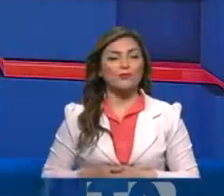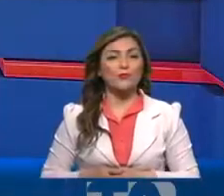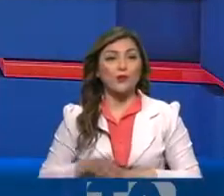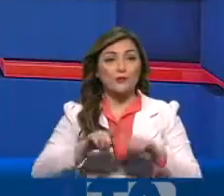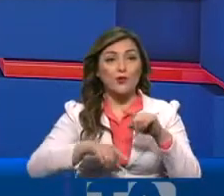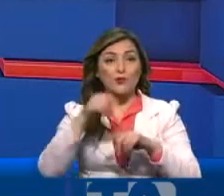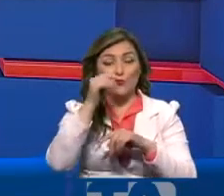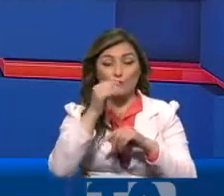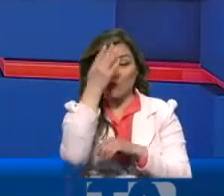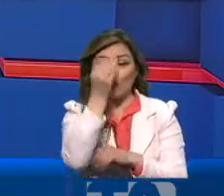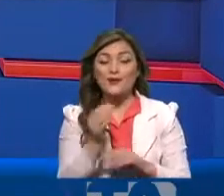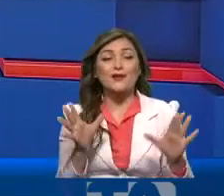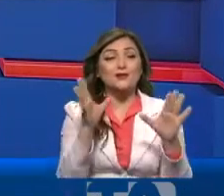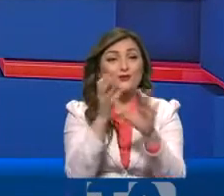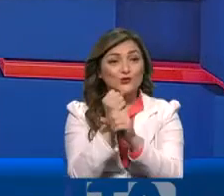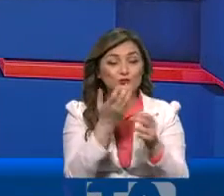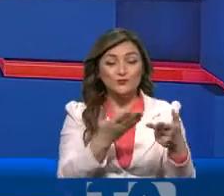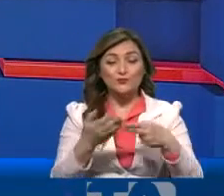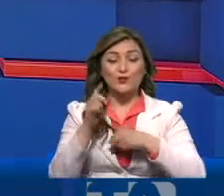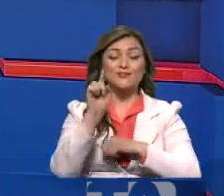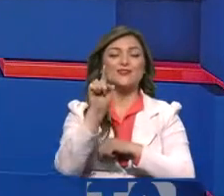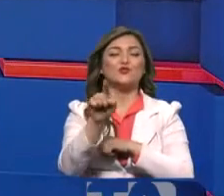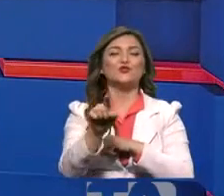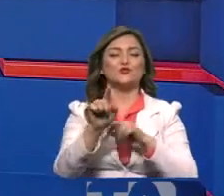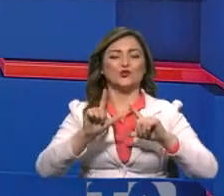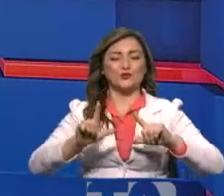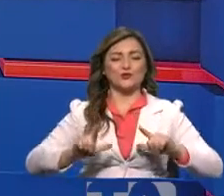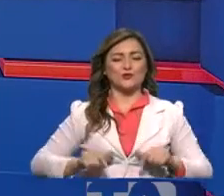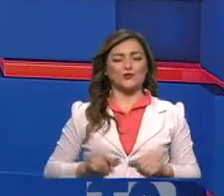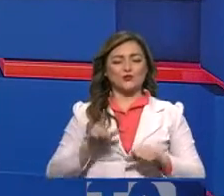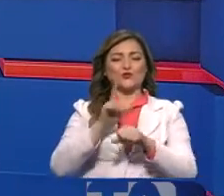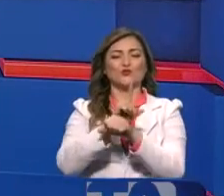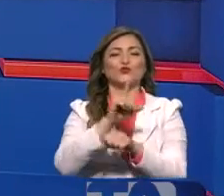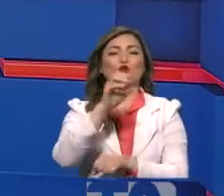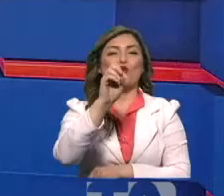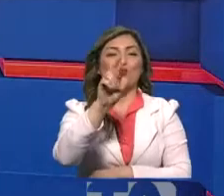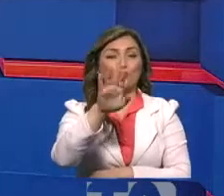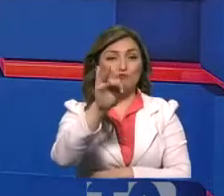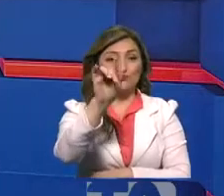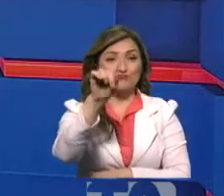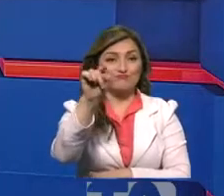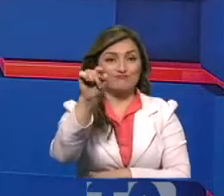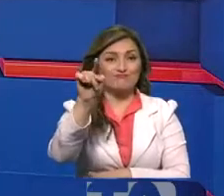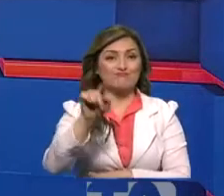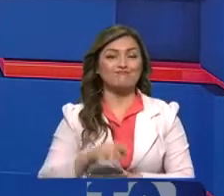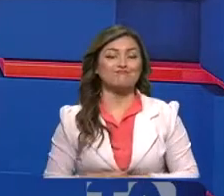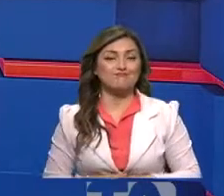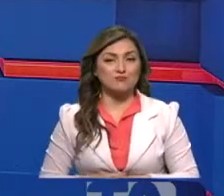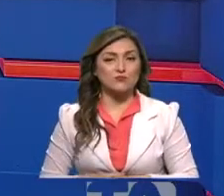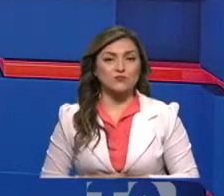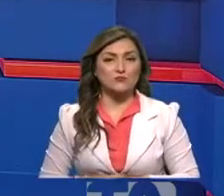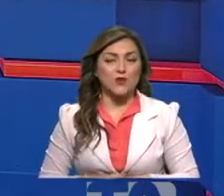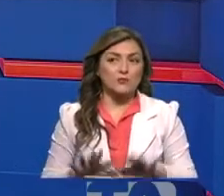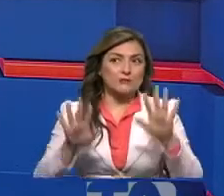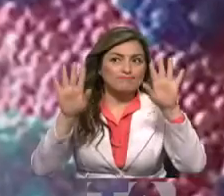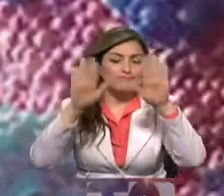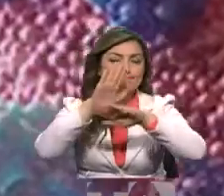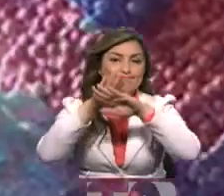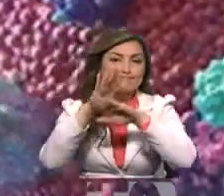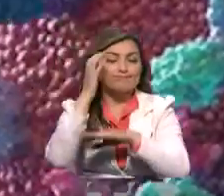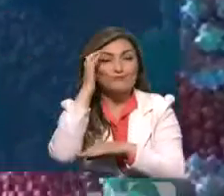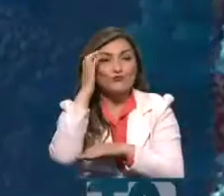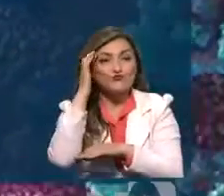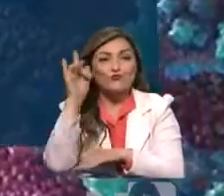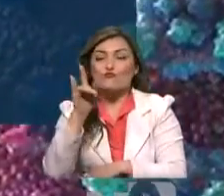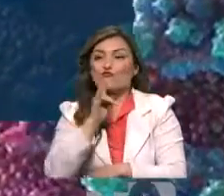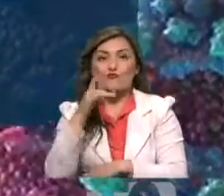Hola amigos, muy buenas noches, bienvenidos nuevamente a su segmento Por Tu Salud. Soy el doctor Esteban Ortiz y hoy vamos a hablar sobre algo que definitivamente nos preocupa. En los Estados Unidos, a pesar